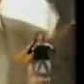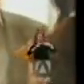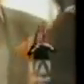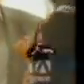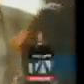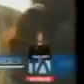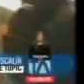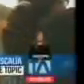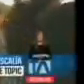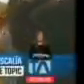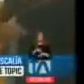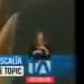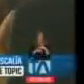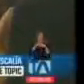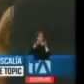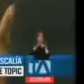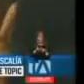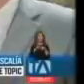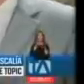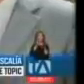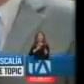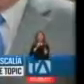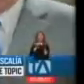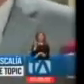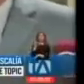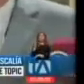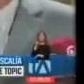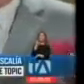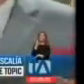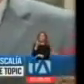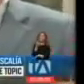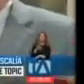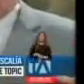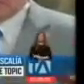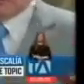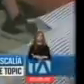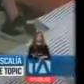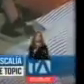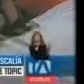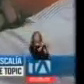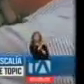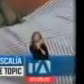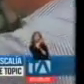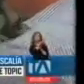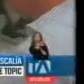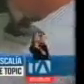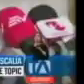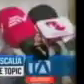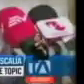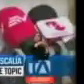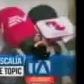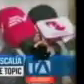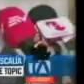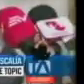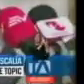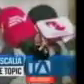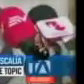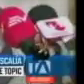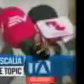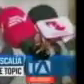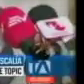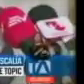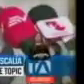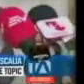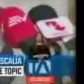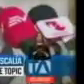En la audiencia de revisión de medidas, el abogado de Tomislav Topic lo dijo. Se ha entregado los $13,500,000. Hoy el secretario anticorrupción